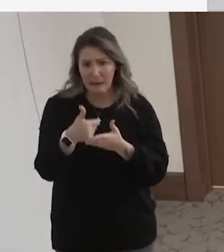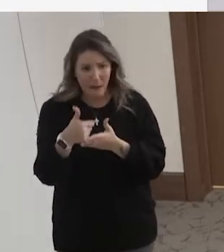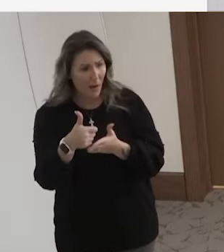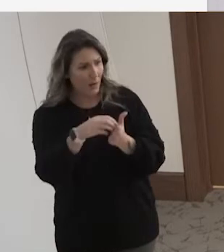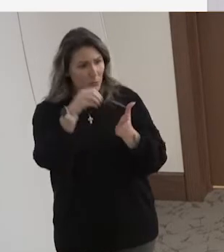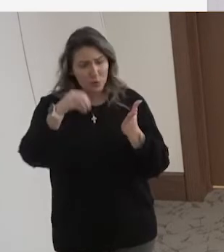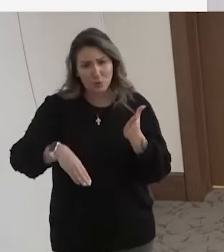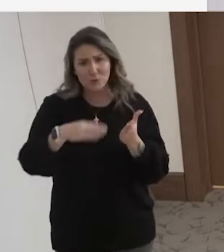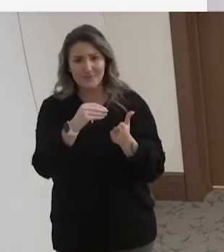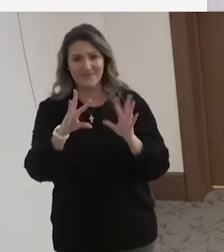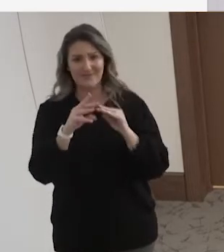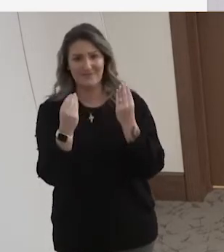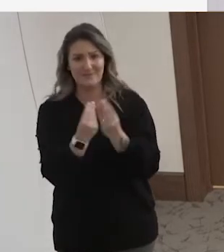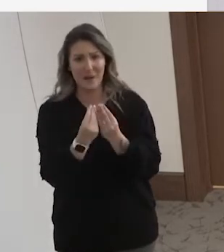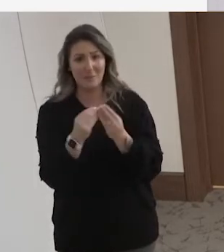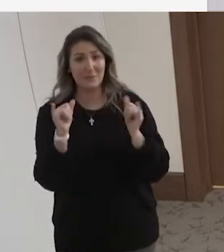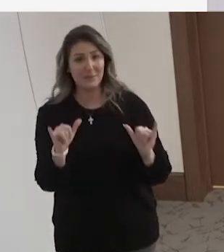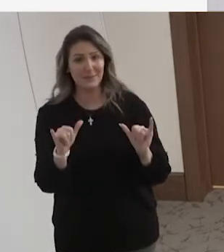safe.